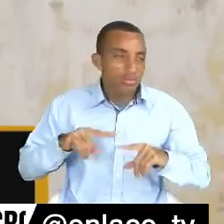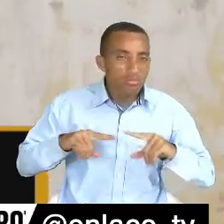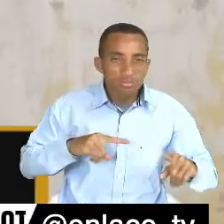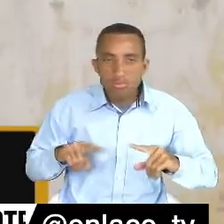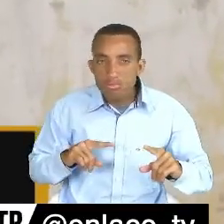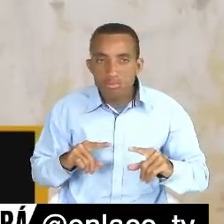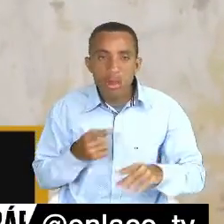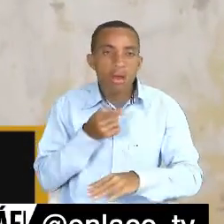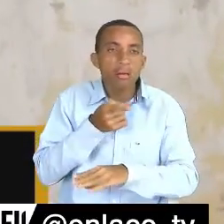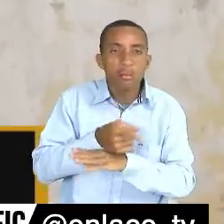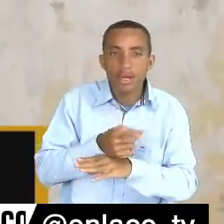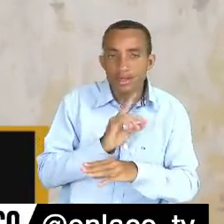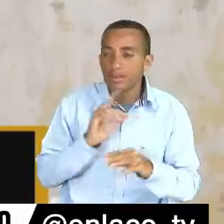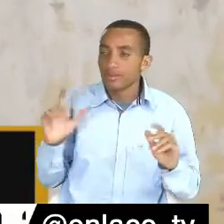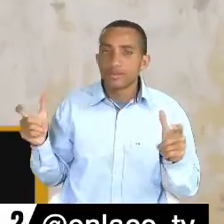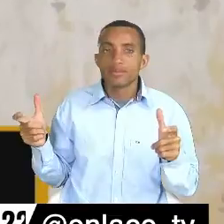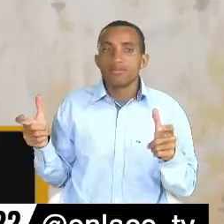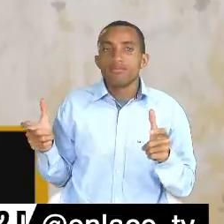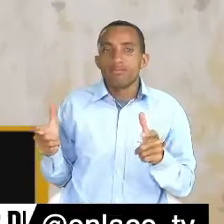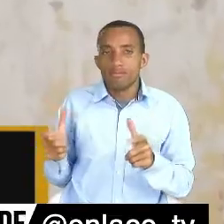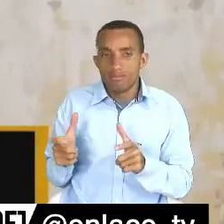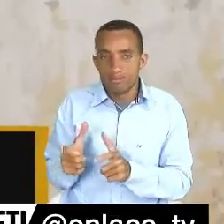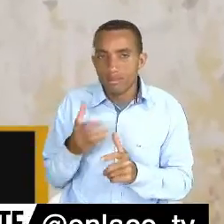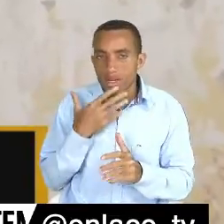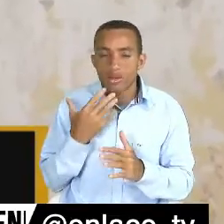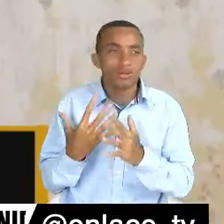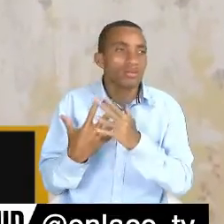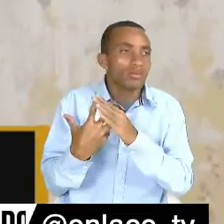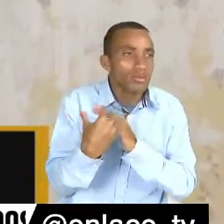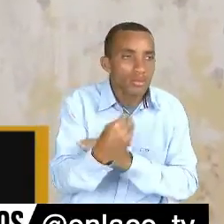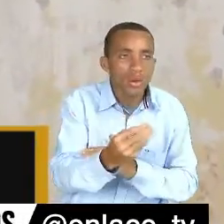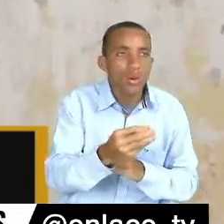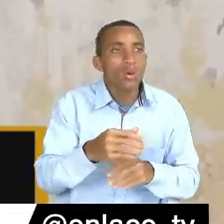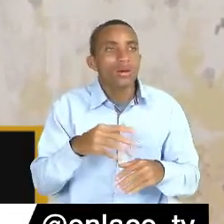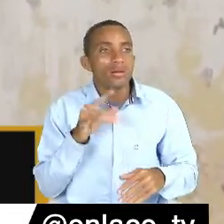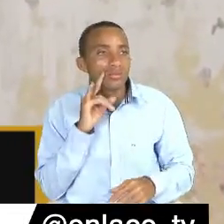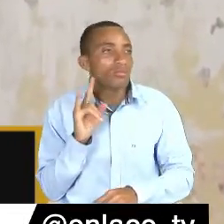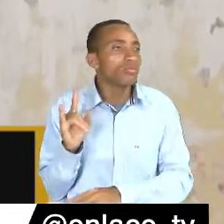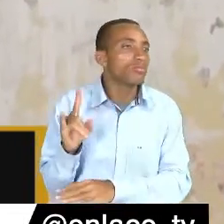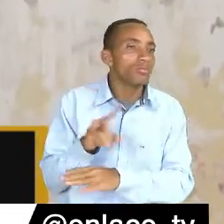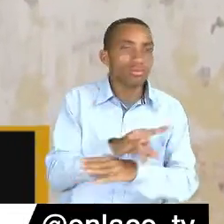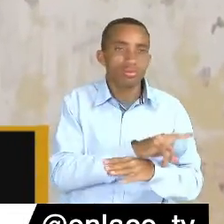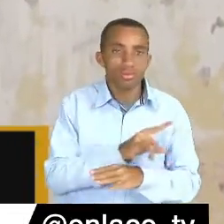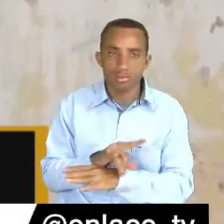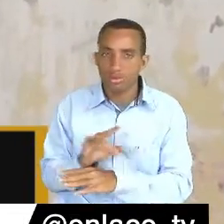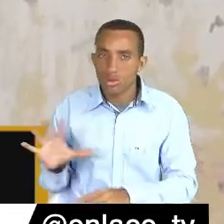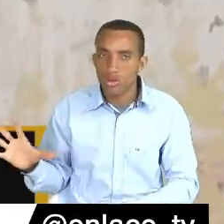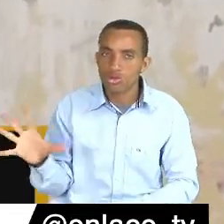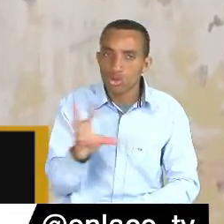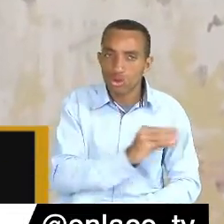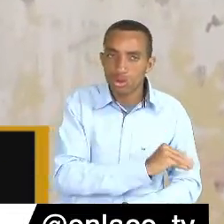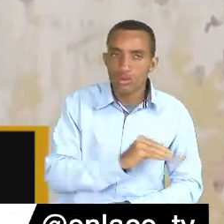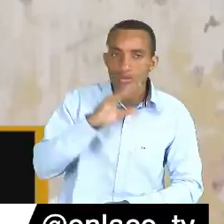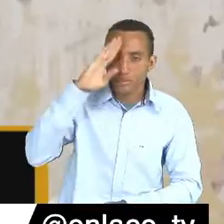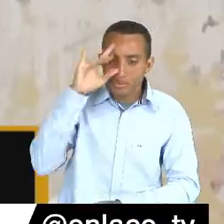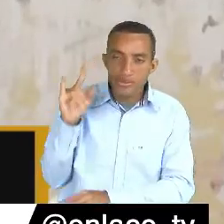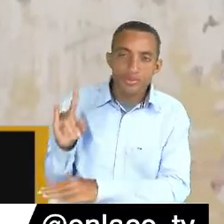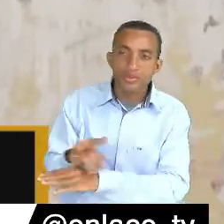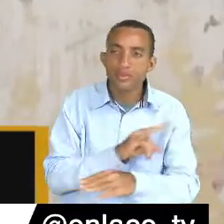policial, pero estamos disminuyéndola, reduciéndola al mínimo grado, en el sentido de tener todos nuestros efectivos, todos nuestros funcionarios en la